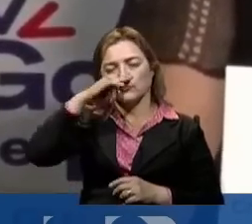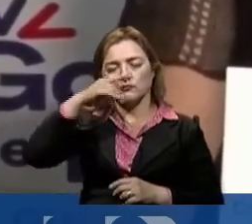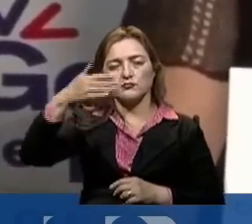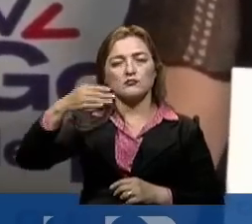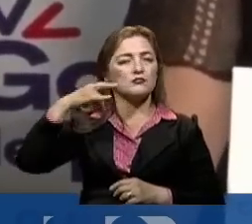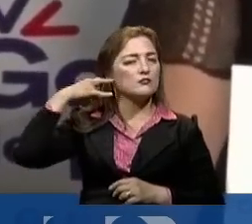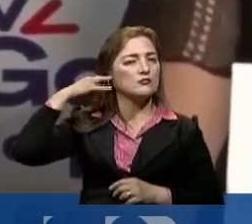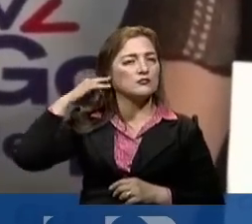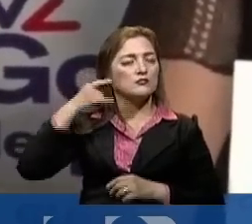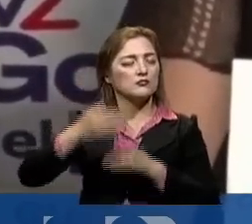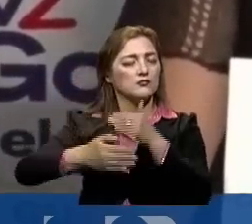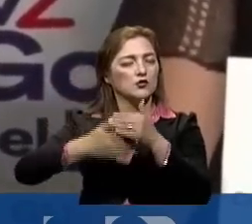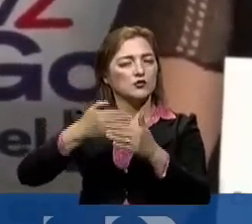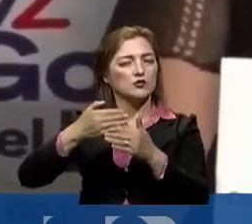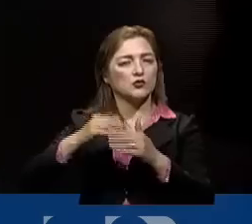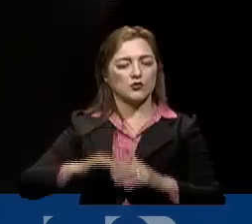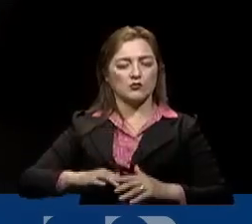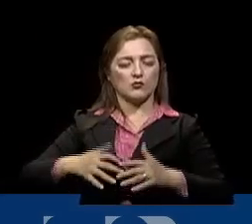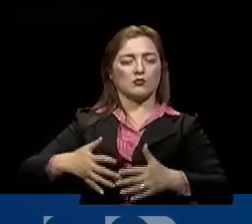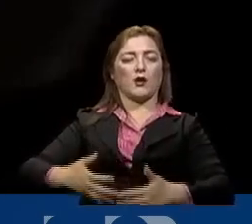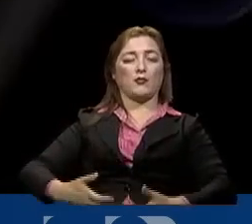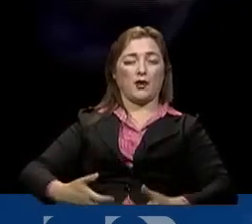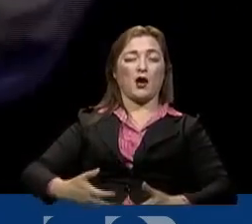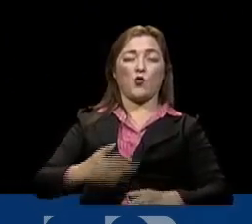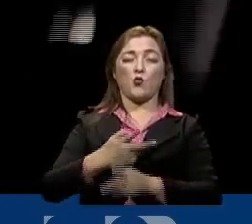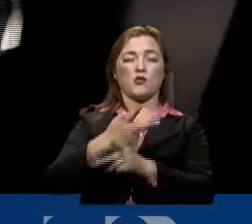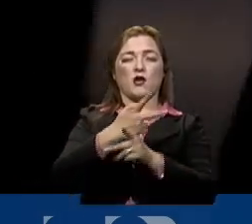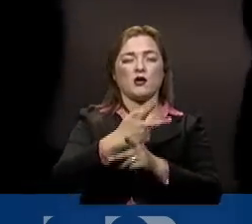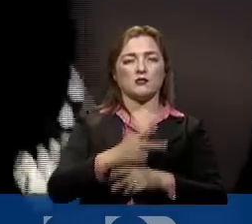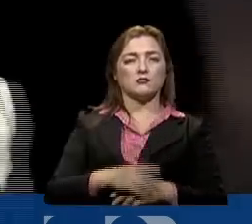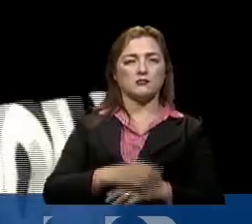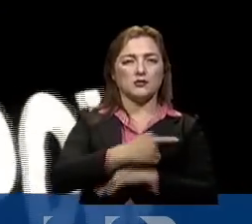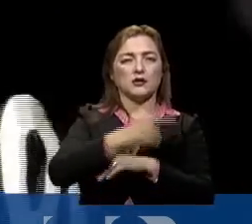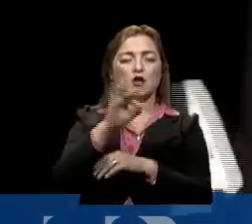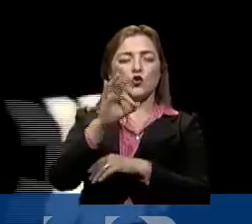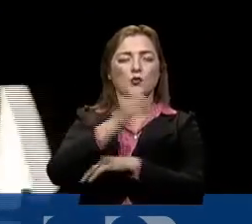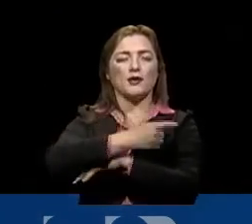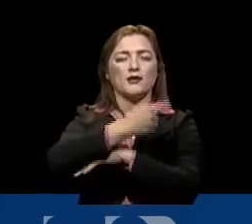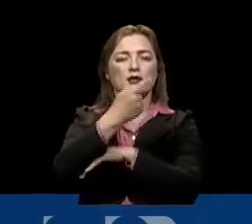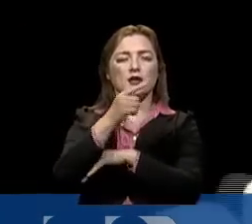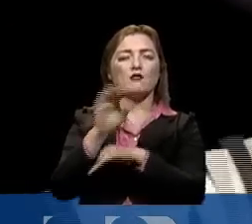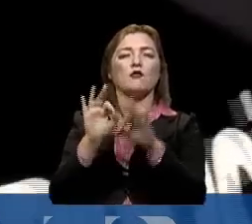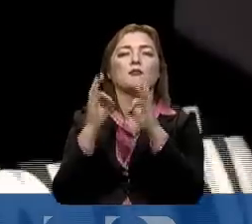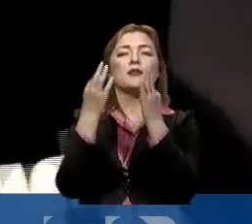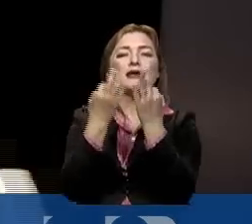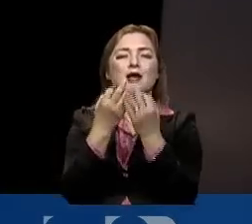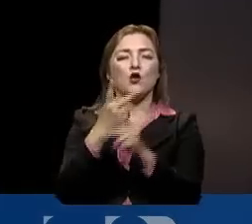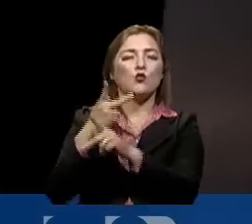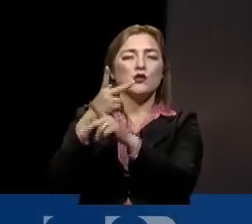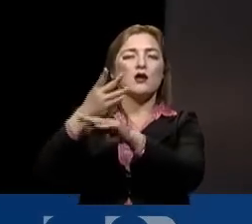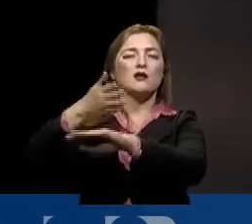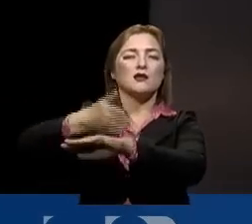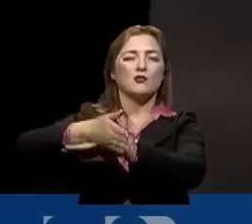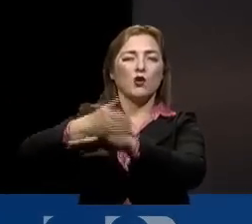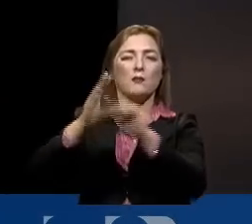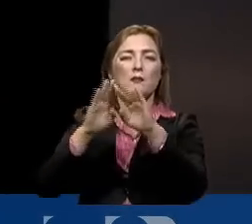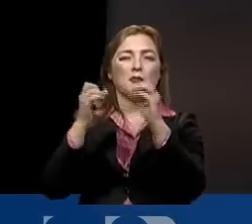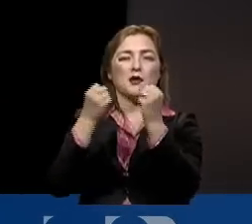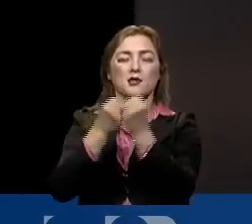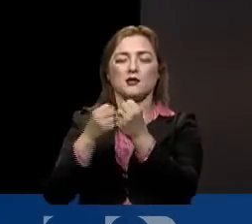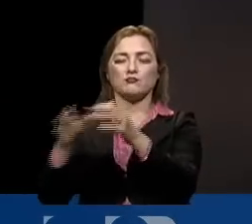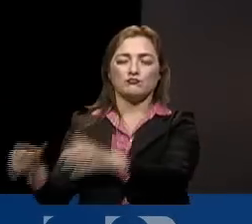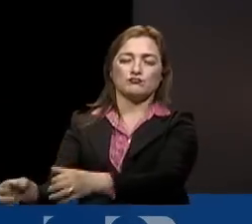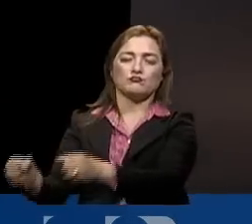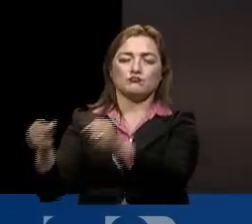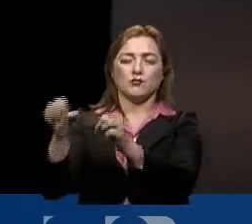niña que está en proceso de gestación. Por 90 días el niño estará bajo el cuidado de sus familiares. Luego de esto, el MIES